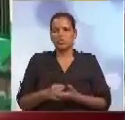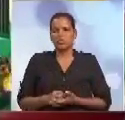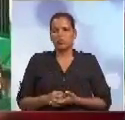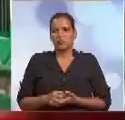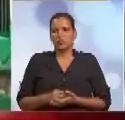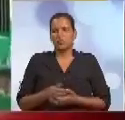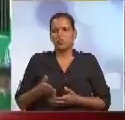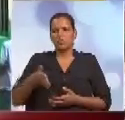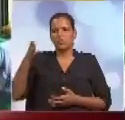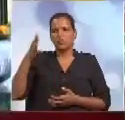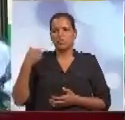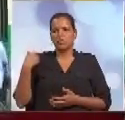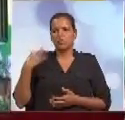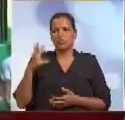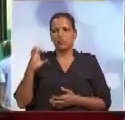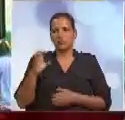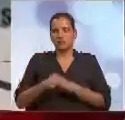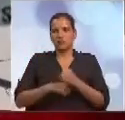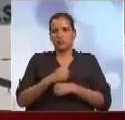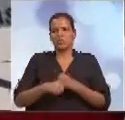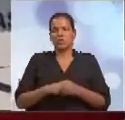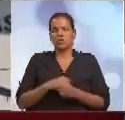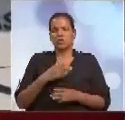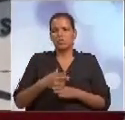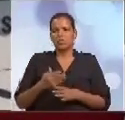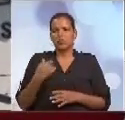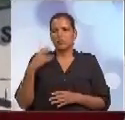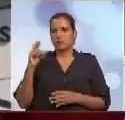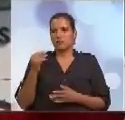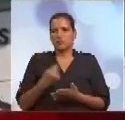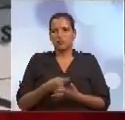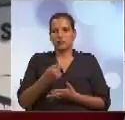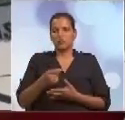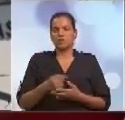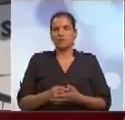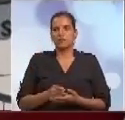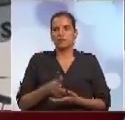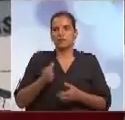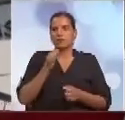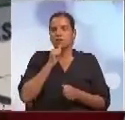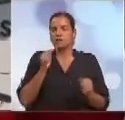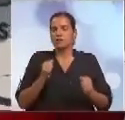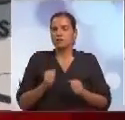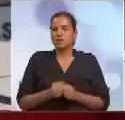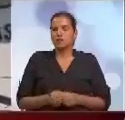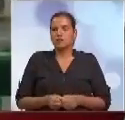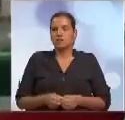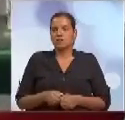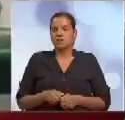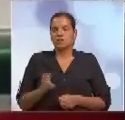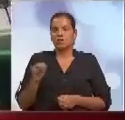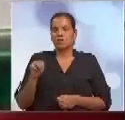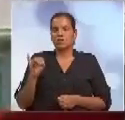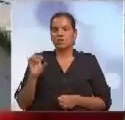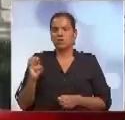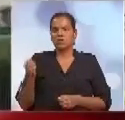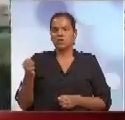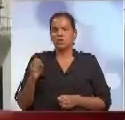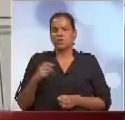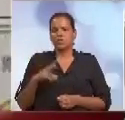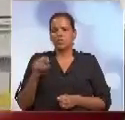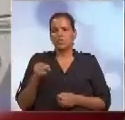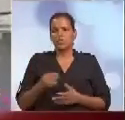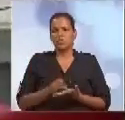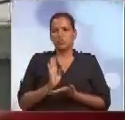son ser mayor de 15 años, no recibir pensión asistencial para adulto mayor otorgada por el MIES, no ser